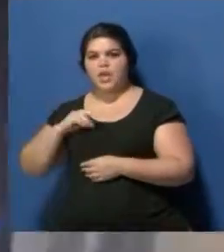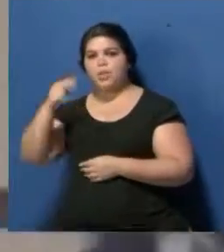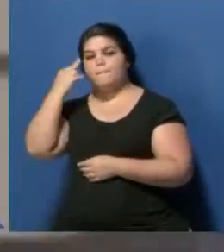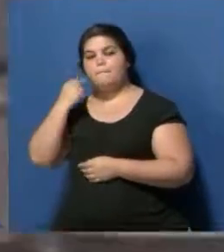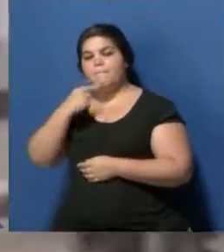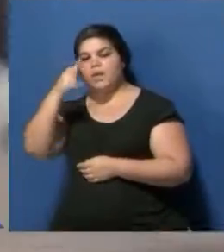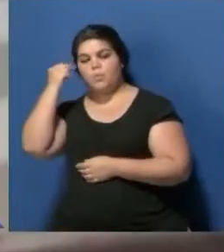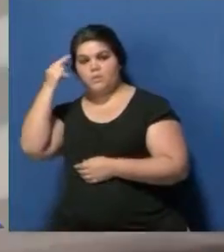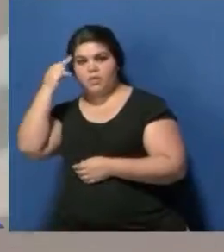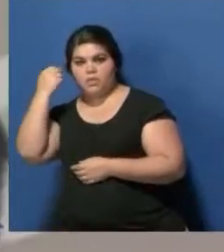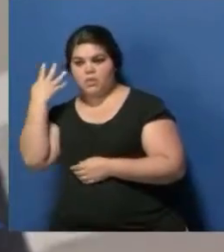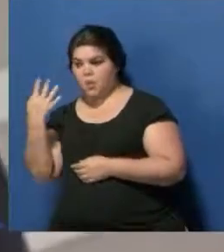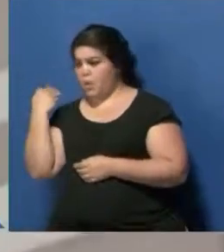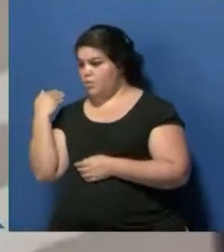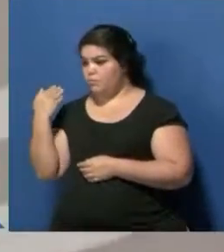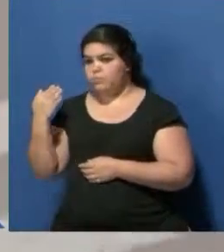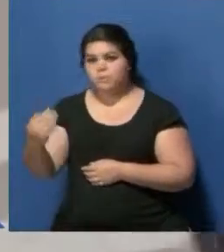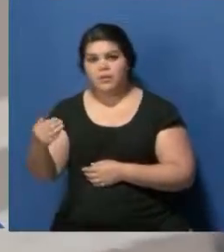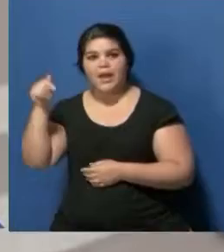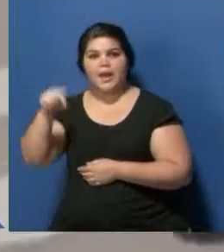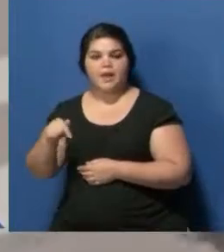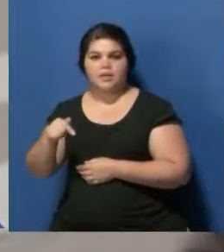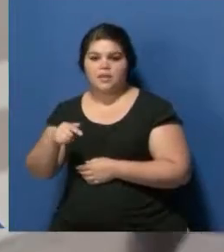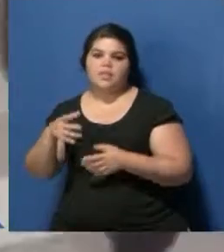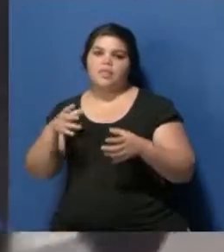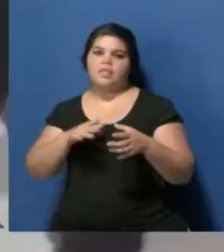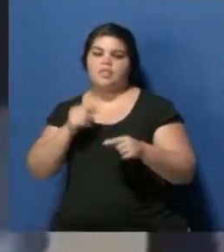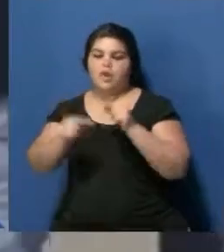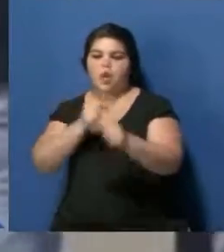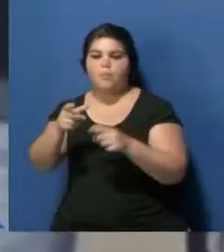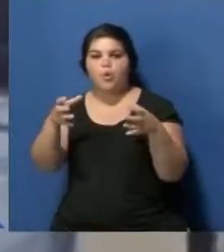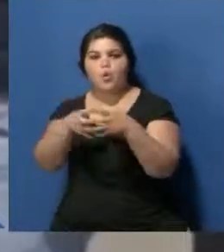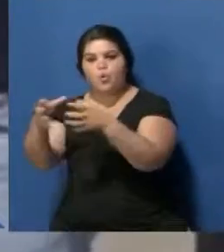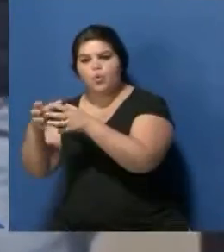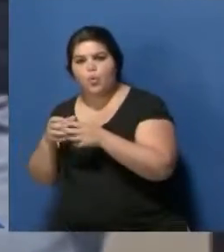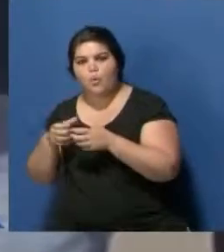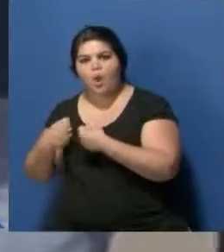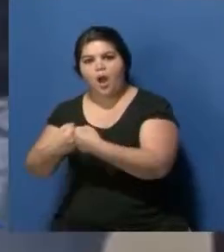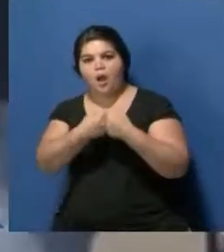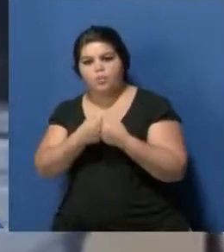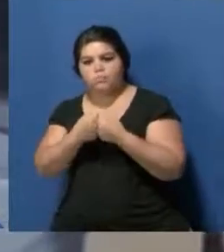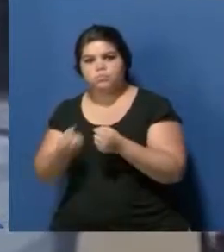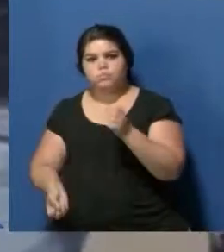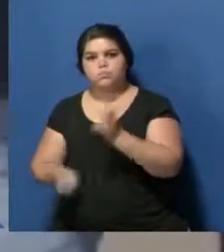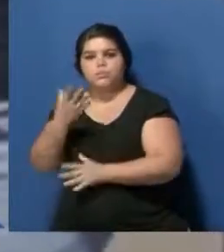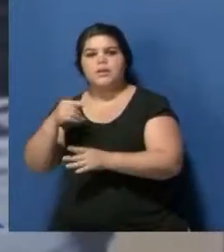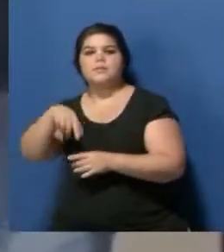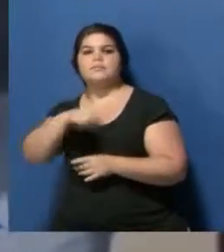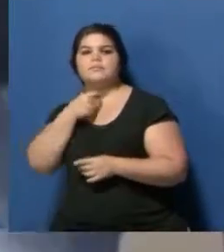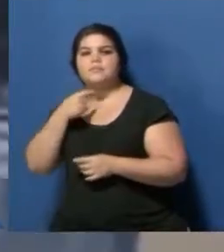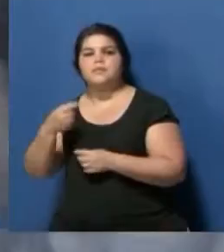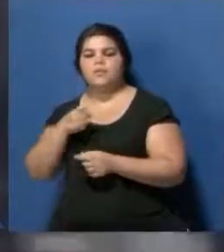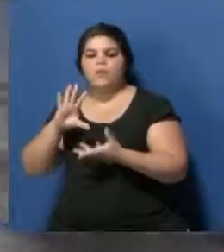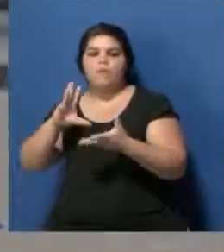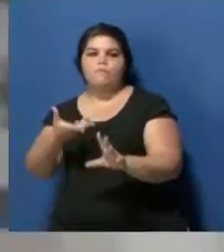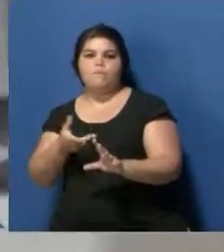en adelante fue una sucesión de rebeliones populares que de alguna manera daban respuesta a esta, digamos,